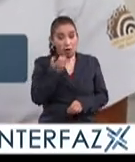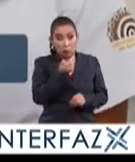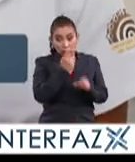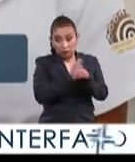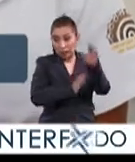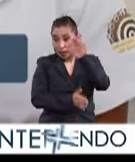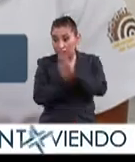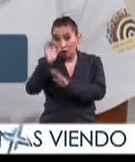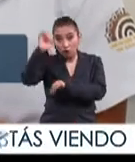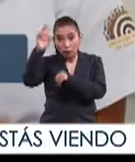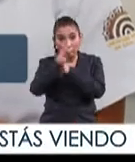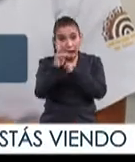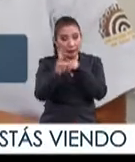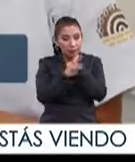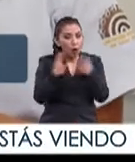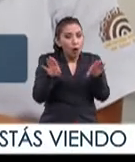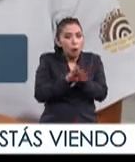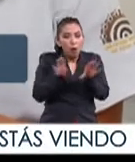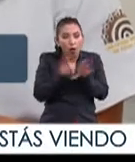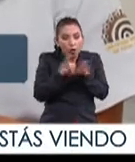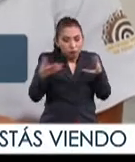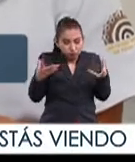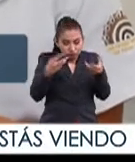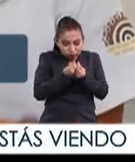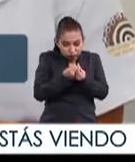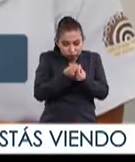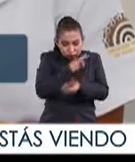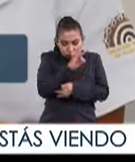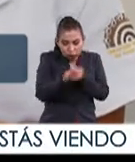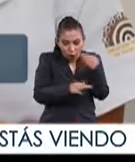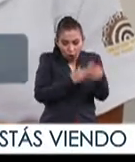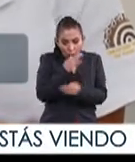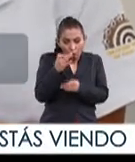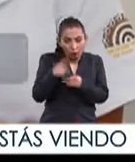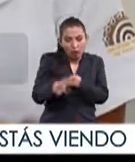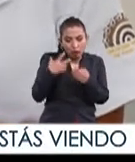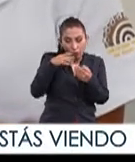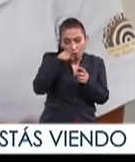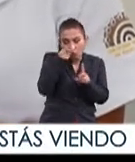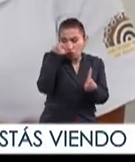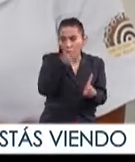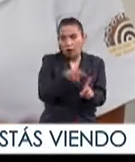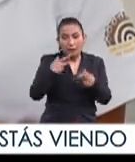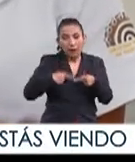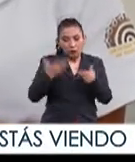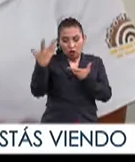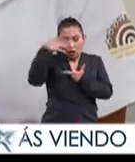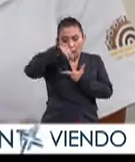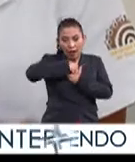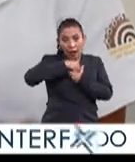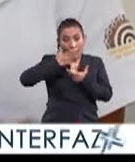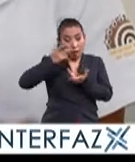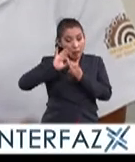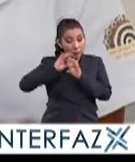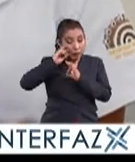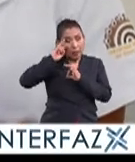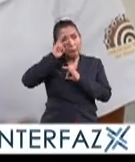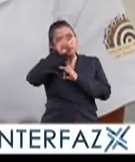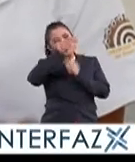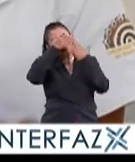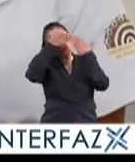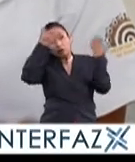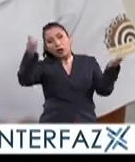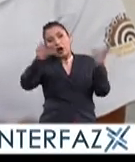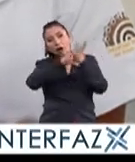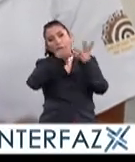salir a otro país es como un conjunto y todo engloba un solo ser. Digamos que la manera, la perspectiva en la que ves